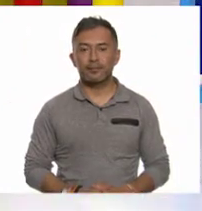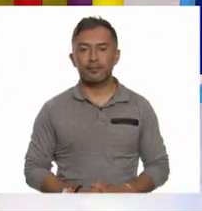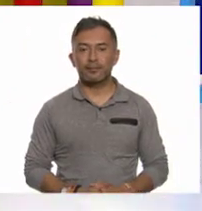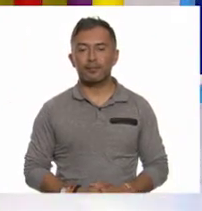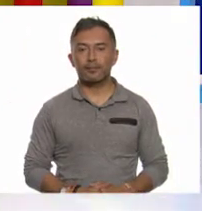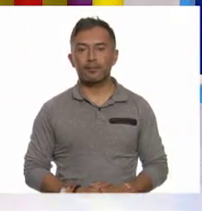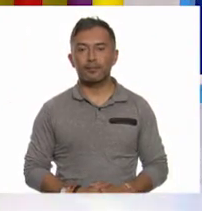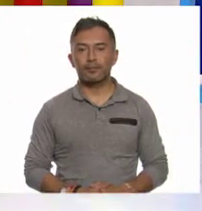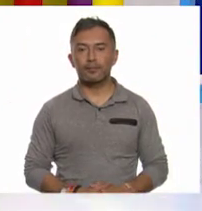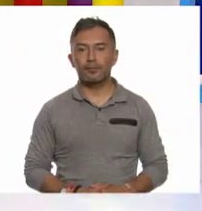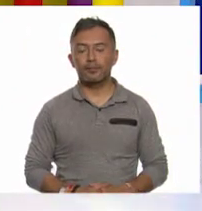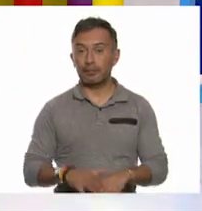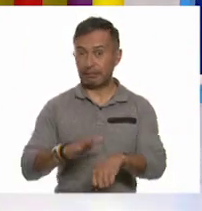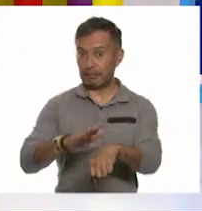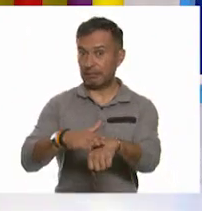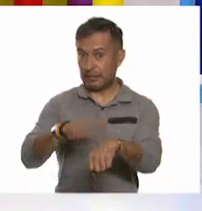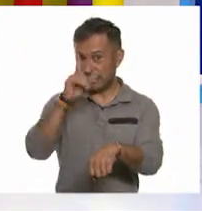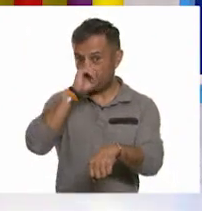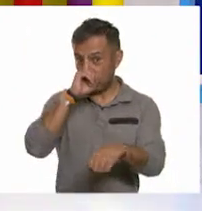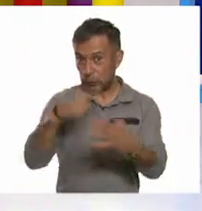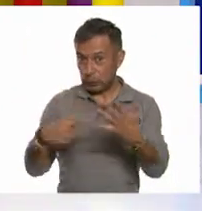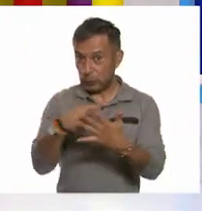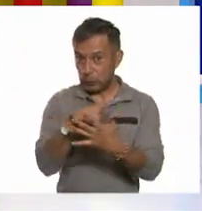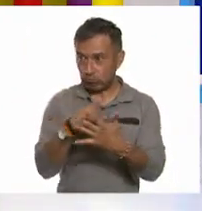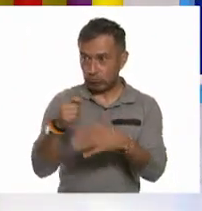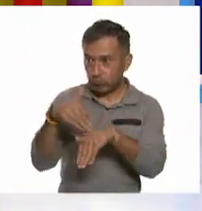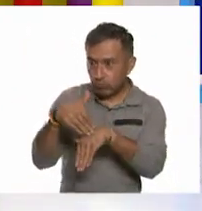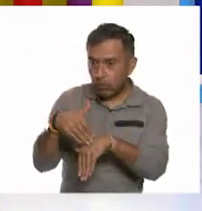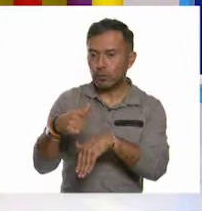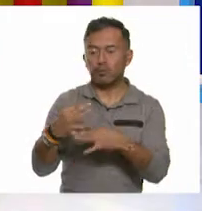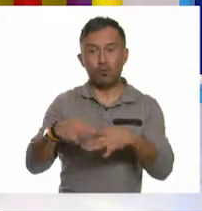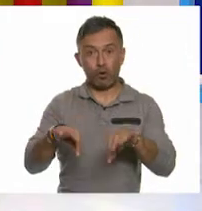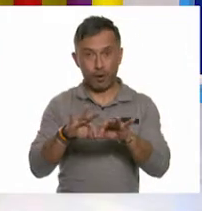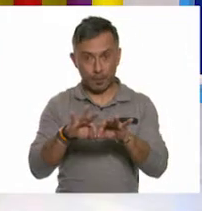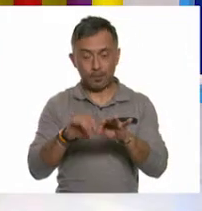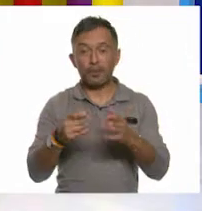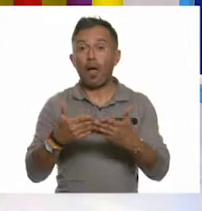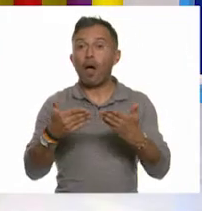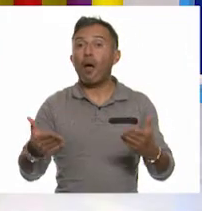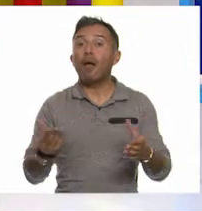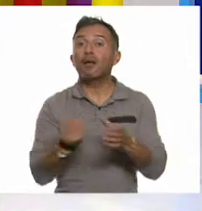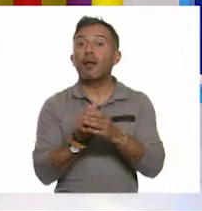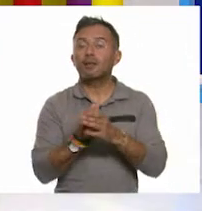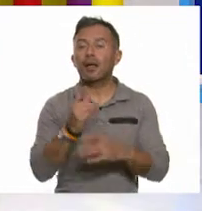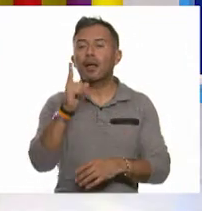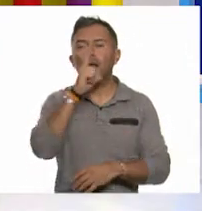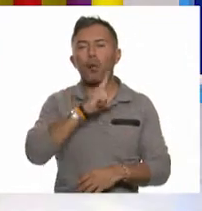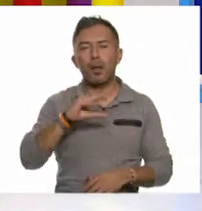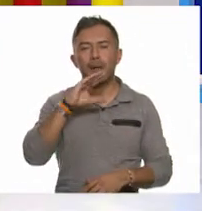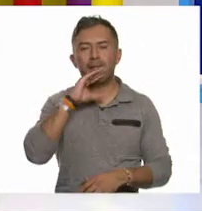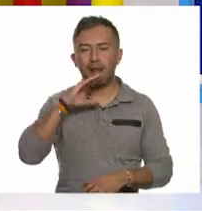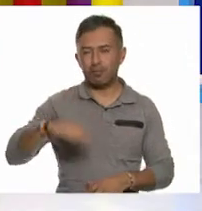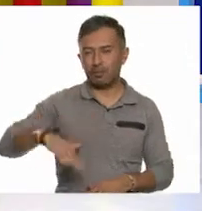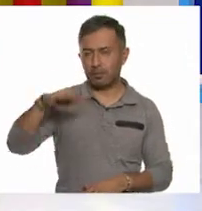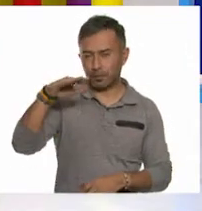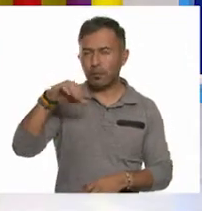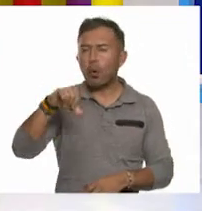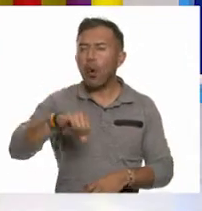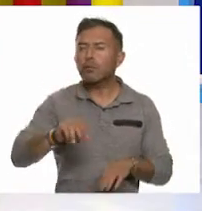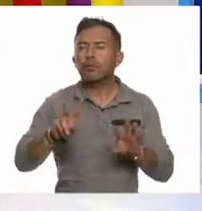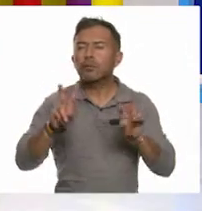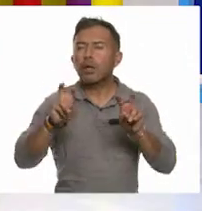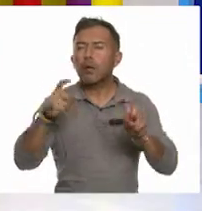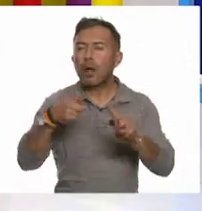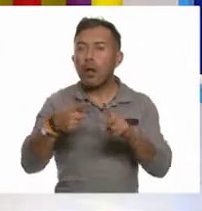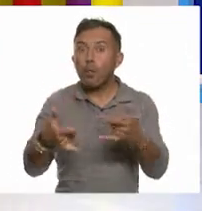Qué importante es seguir estas recomendaciones. Y ahora sí, en nuestra asignatura de lengua materna el día de hoy, cuando leemos